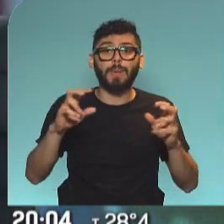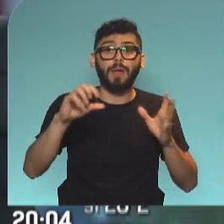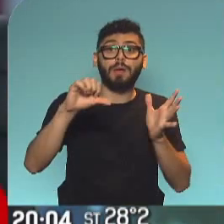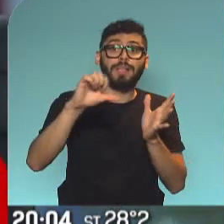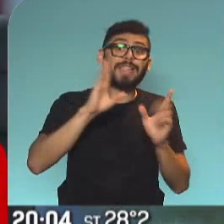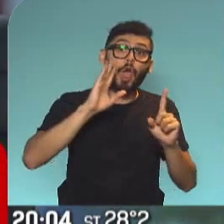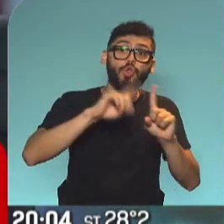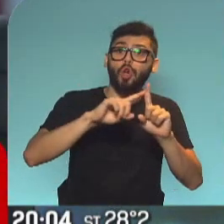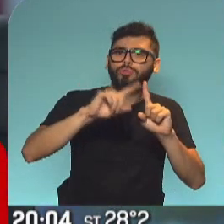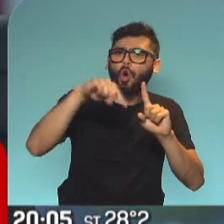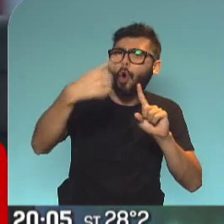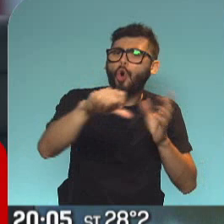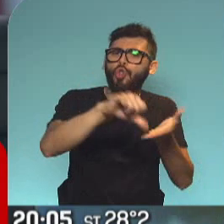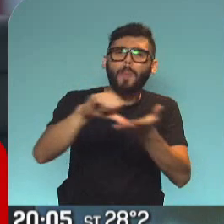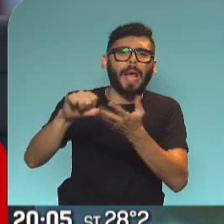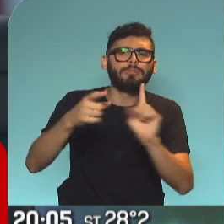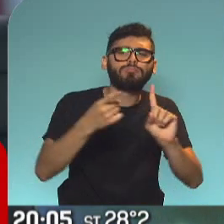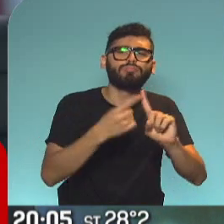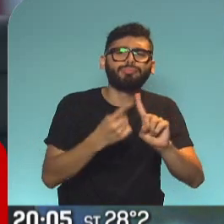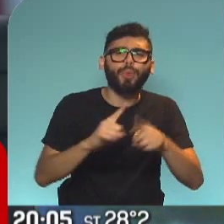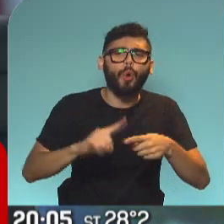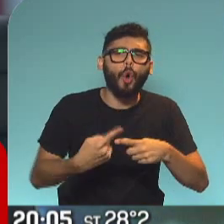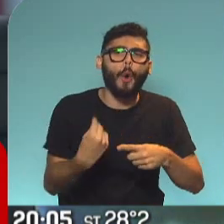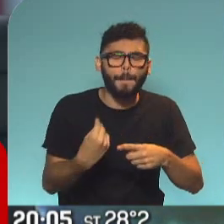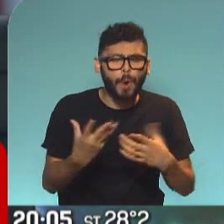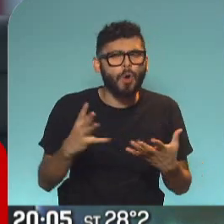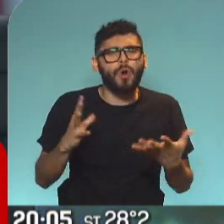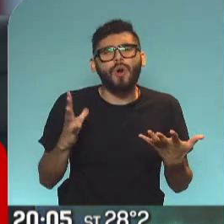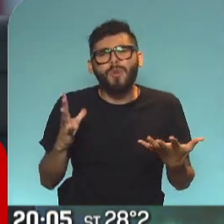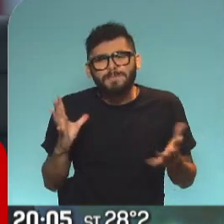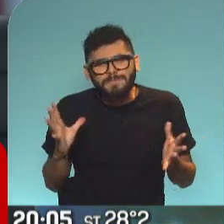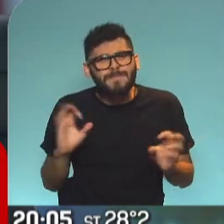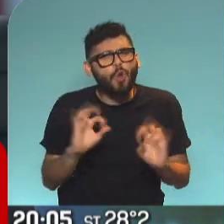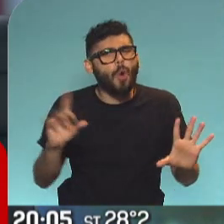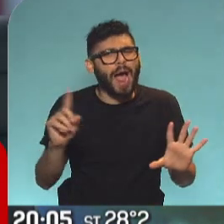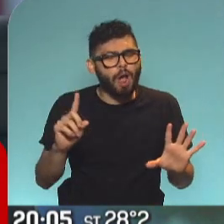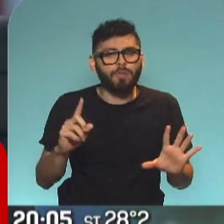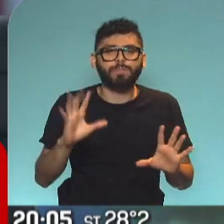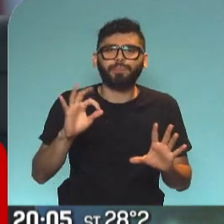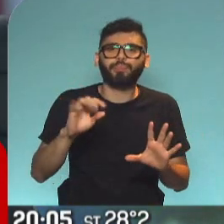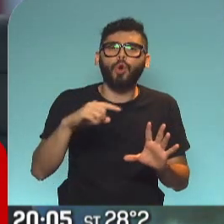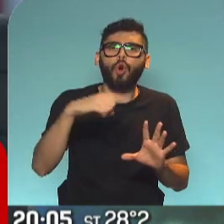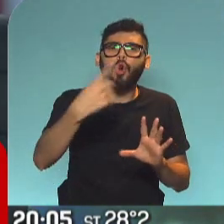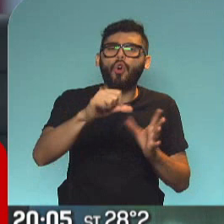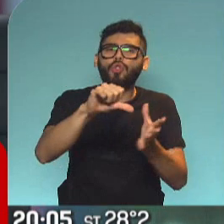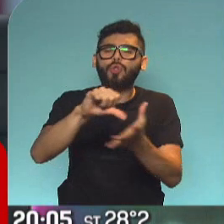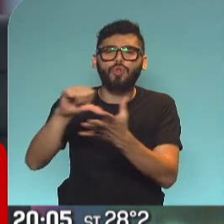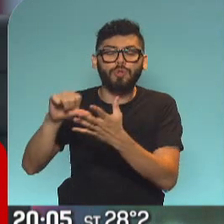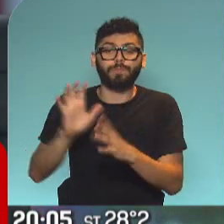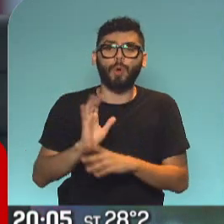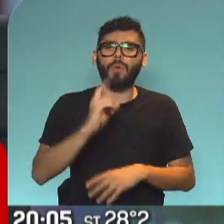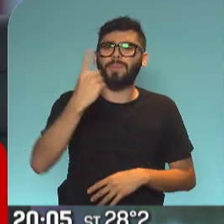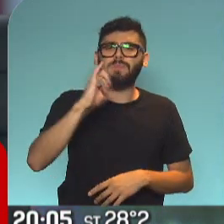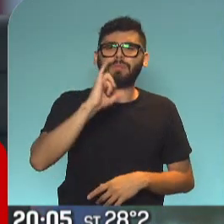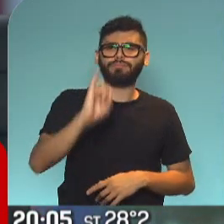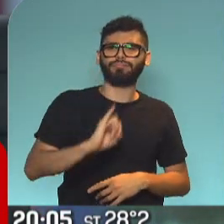tenemos pocos indicios. De hecho, el primer discurso de Biden no se refirió mucho comparativamente con otros primeros discursos de los